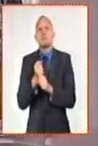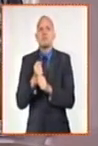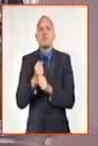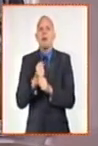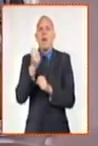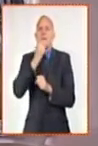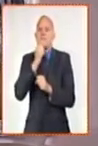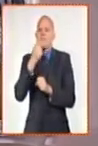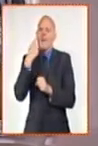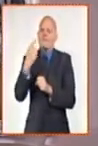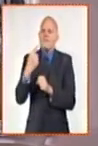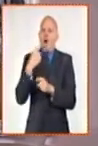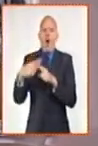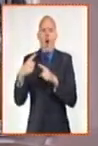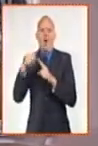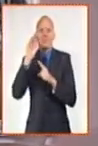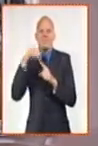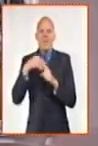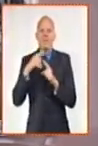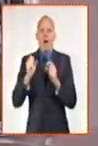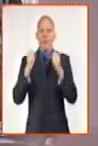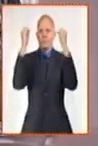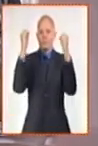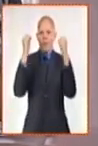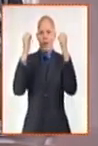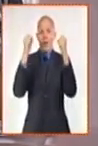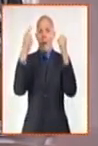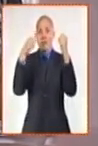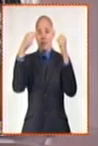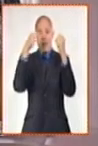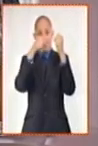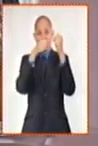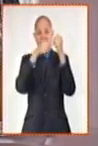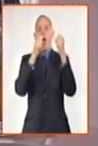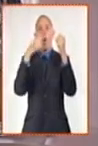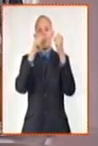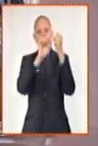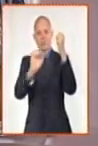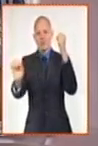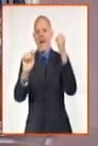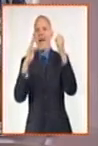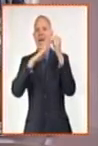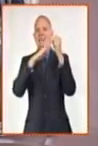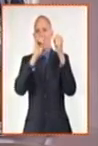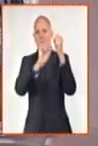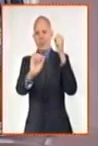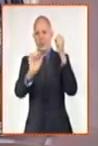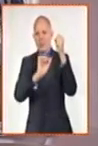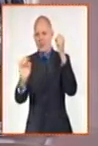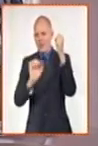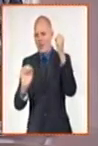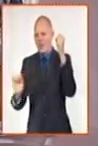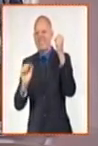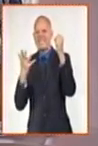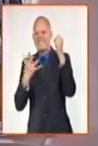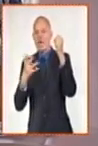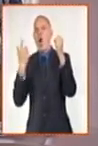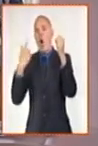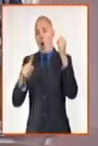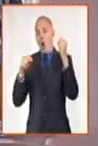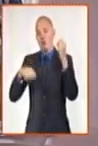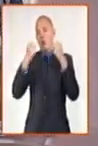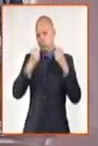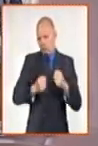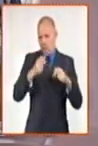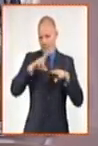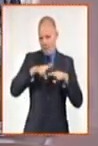trabajan más en la red, la cometida, que son ya los que están más cerca de las casas, que son los últimos que van quedando. Va a quedarse un nivel todavía en la